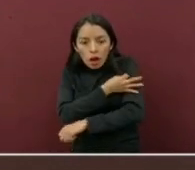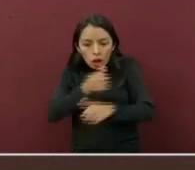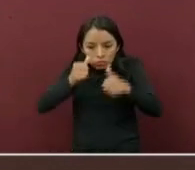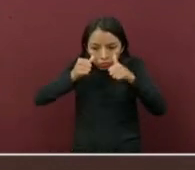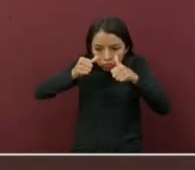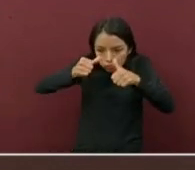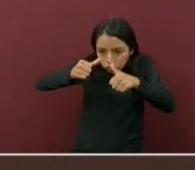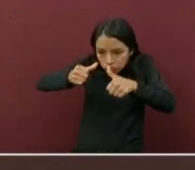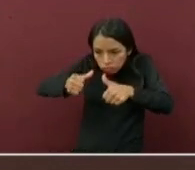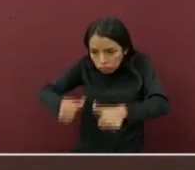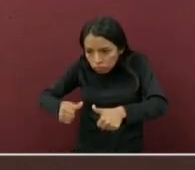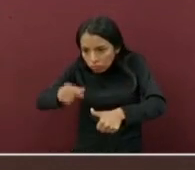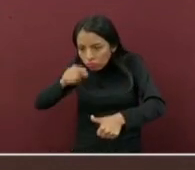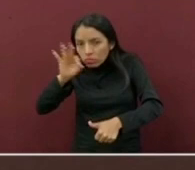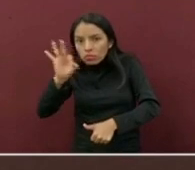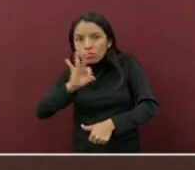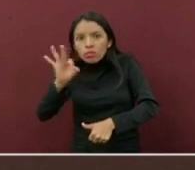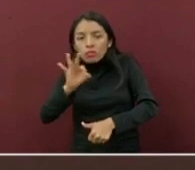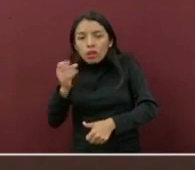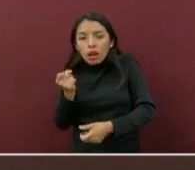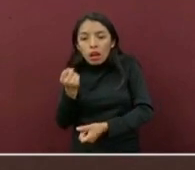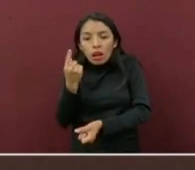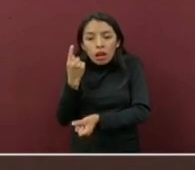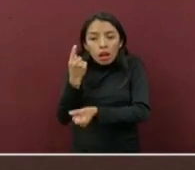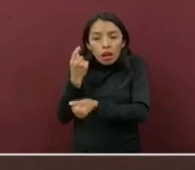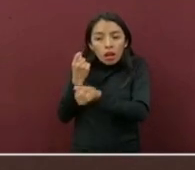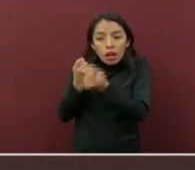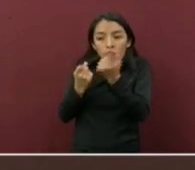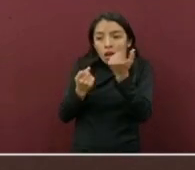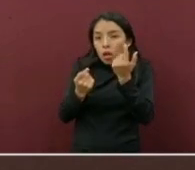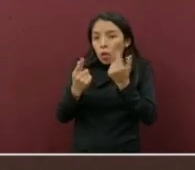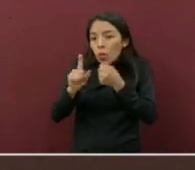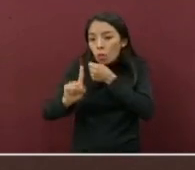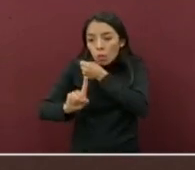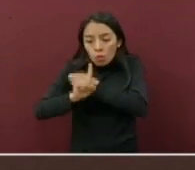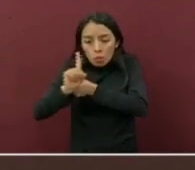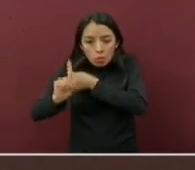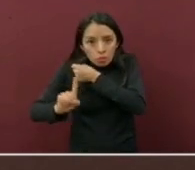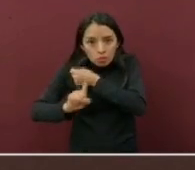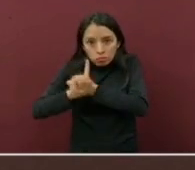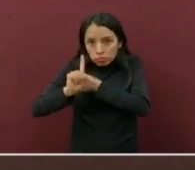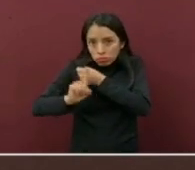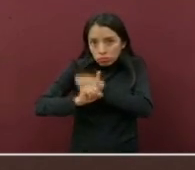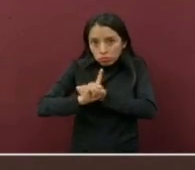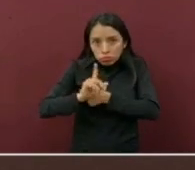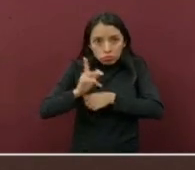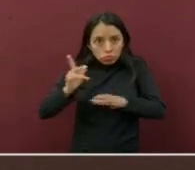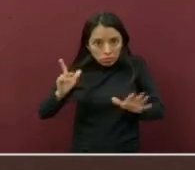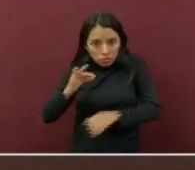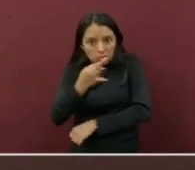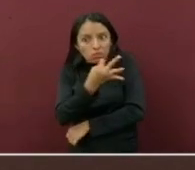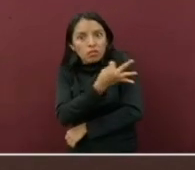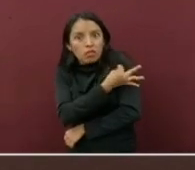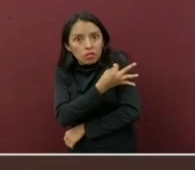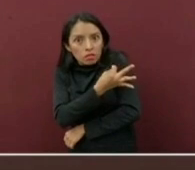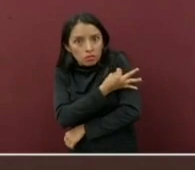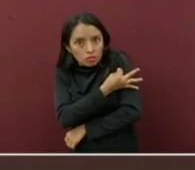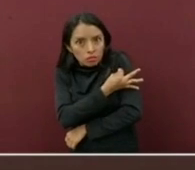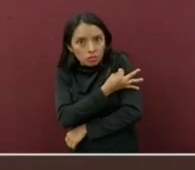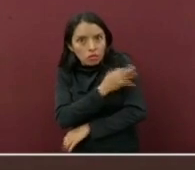que llegara a surgir alguna situación adversa atribuible a la vacunación